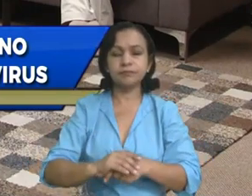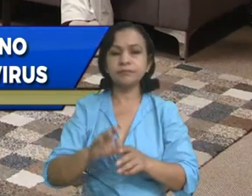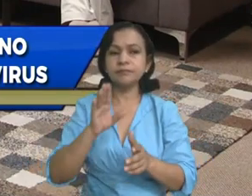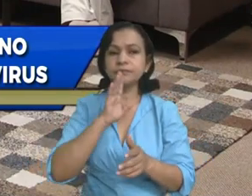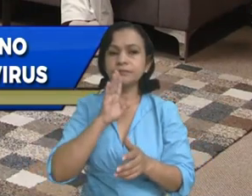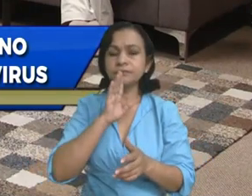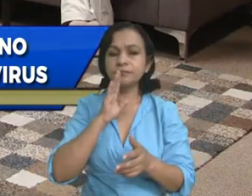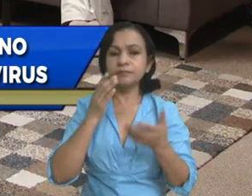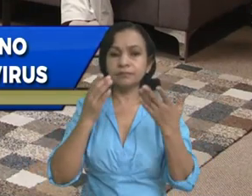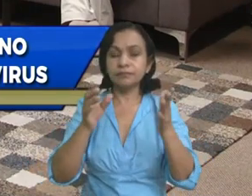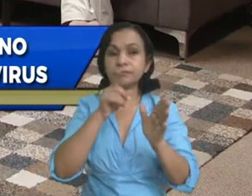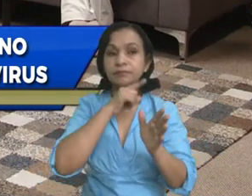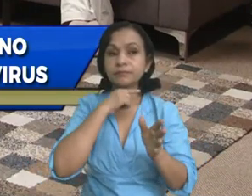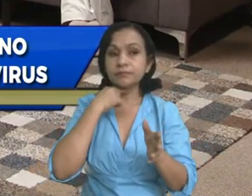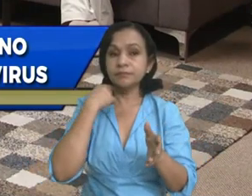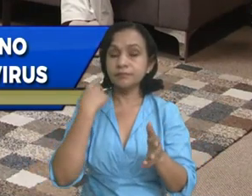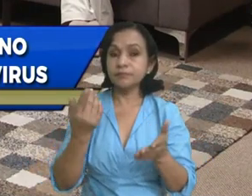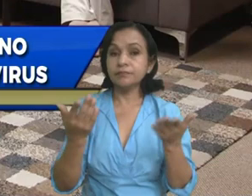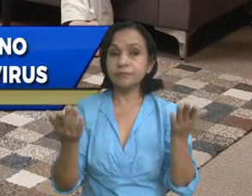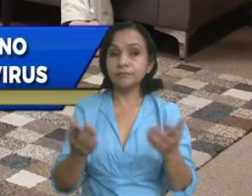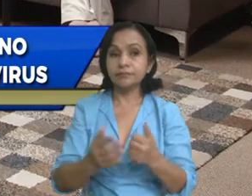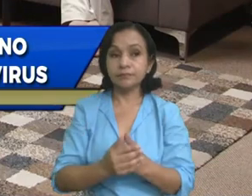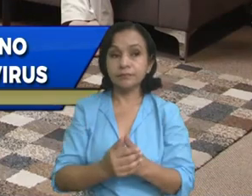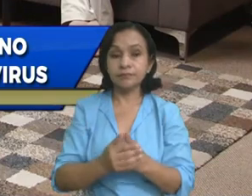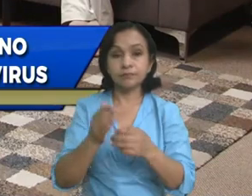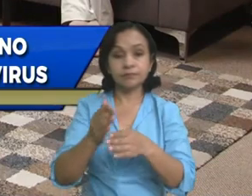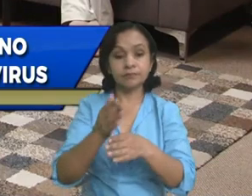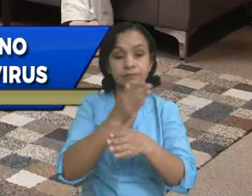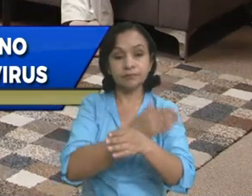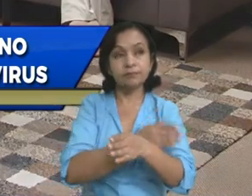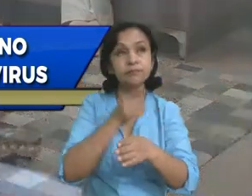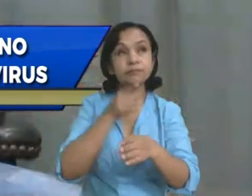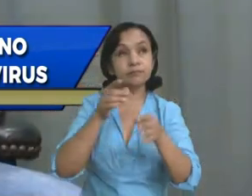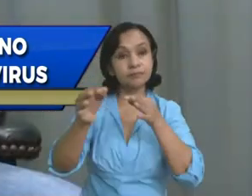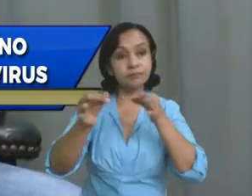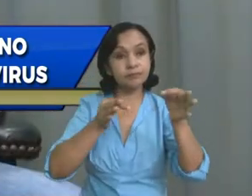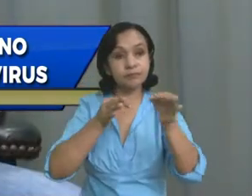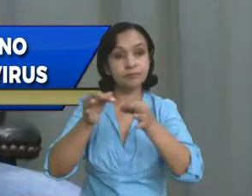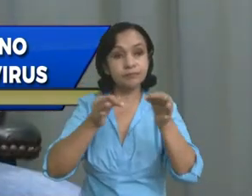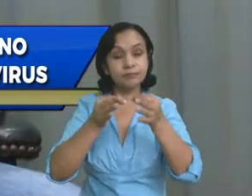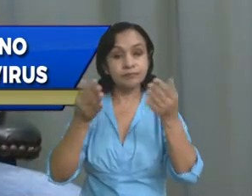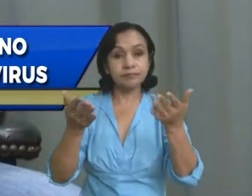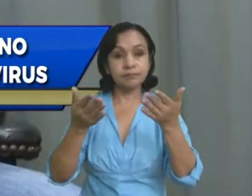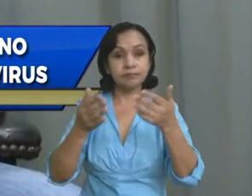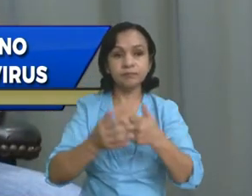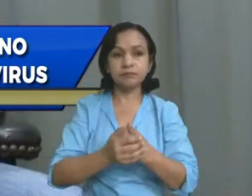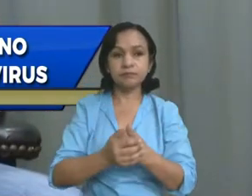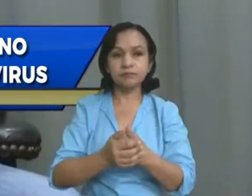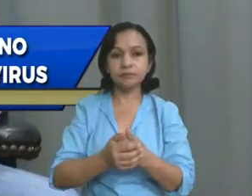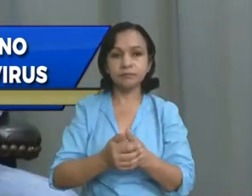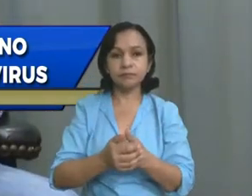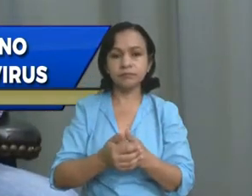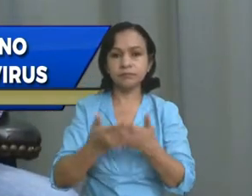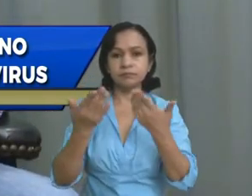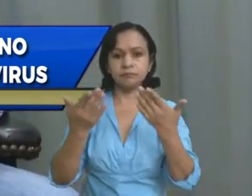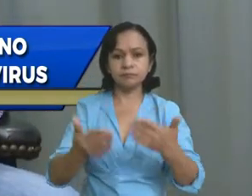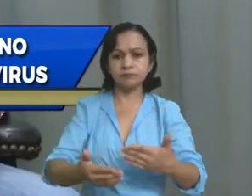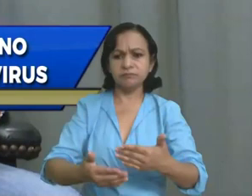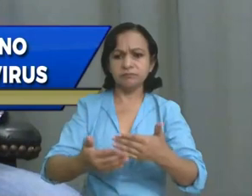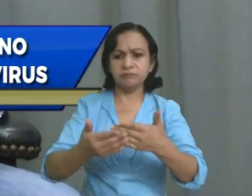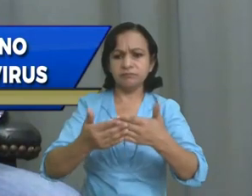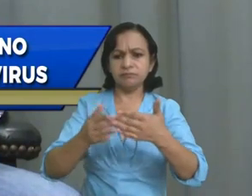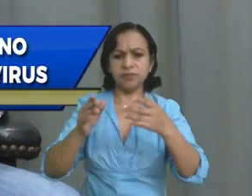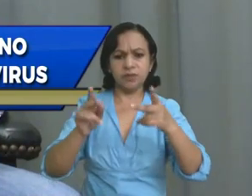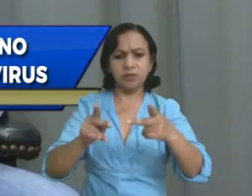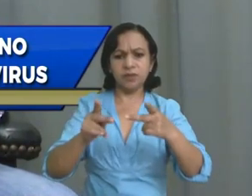a partir de una realidad, pues que precisamente usted lo ha mencionado y descrito muy bien, el endurecimiento a ultranza